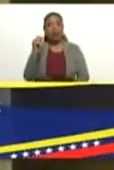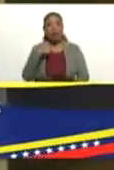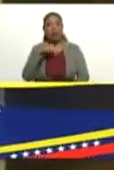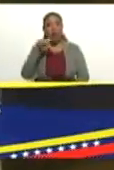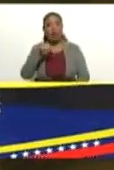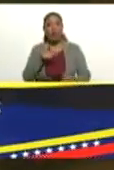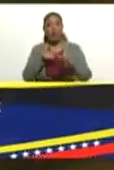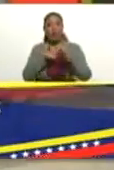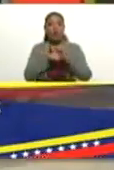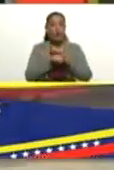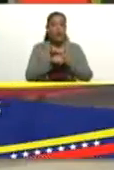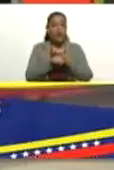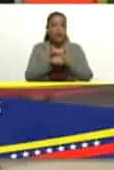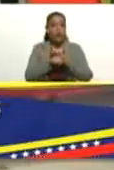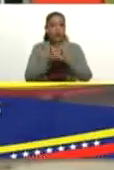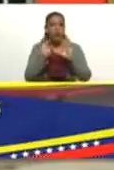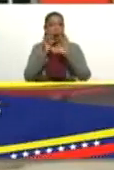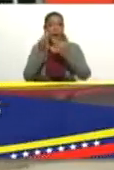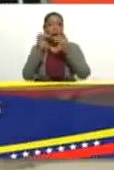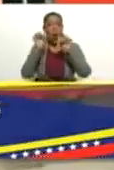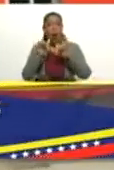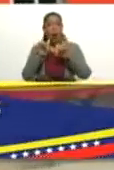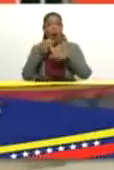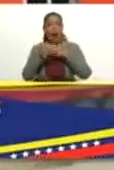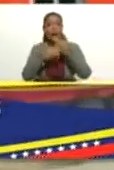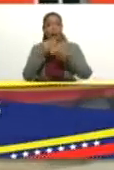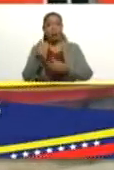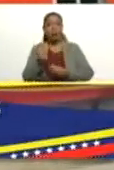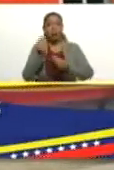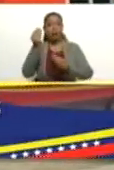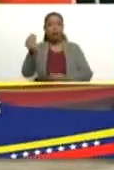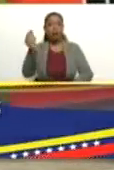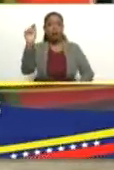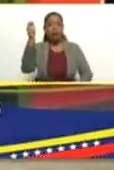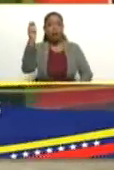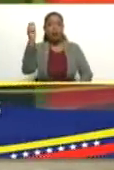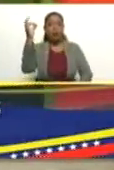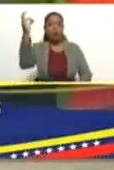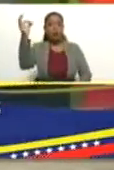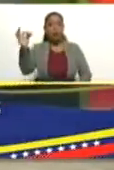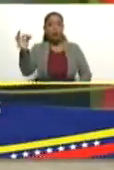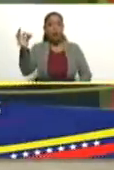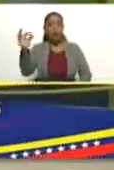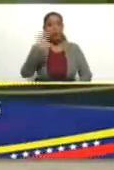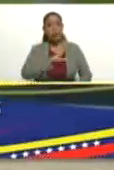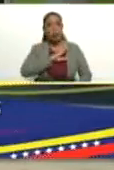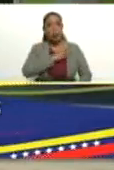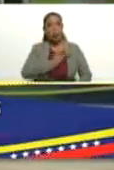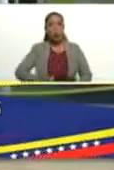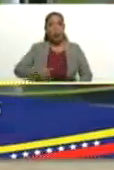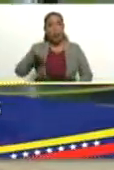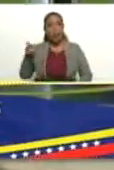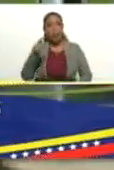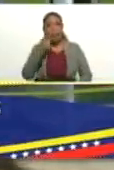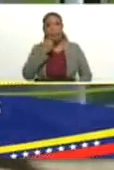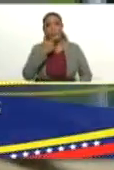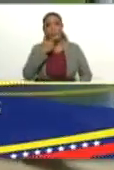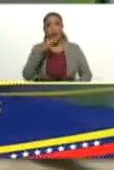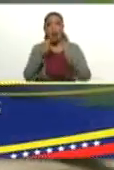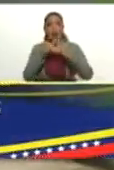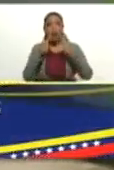familia Velázquez Cordero, quien hoy estamos haciéndole entrega de las llaves que nos hacen acreedores de esta hermosa vivienda hoy,